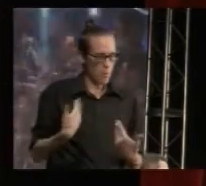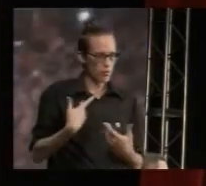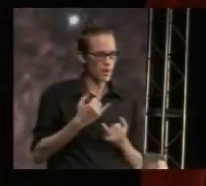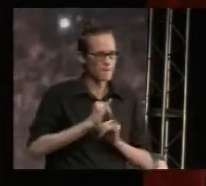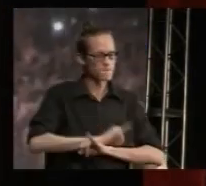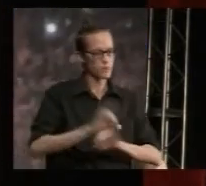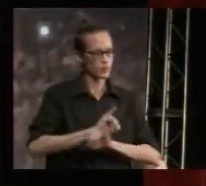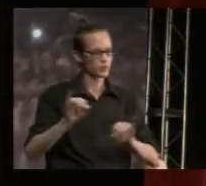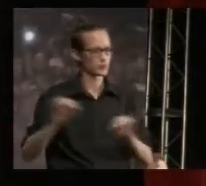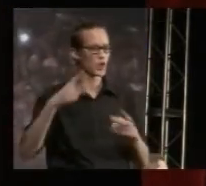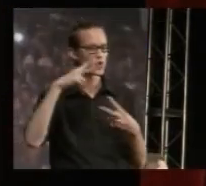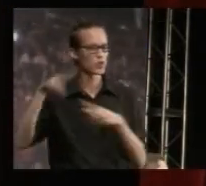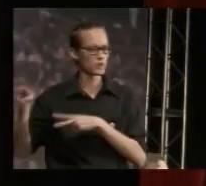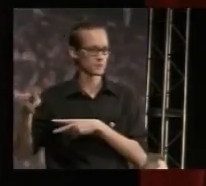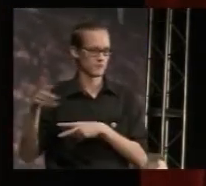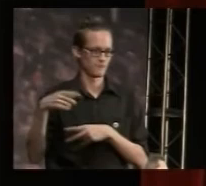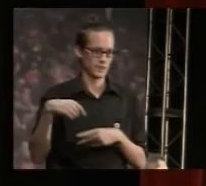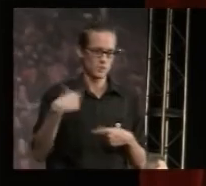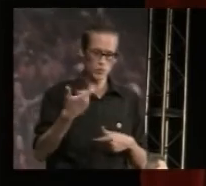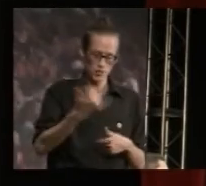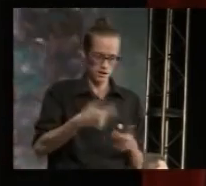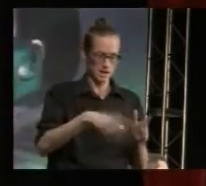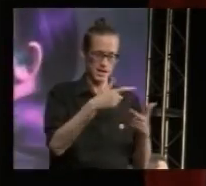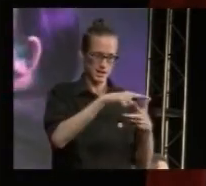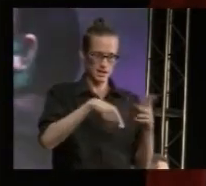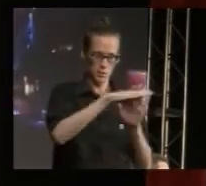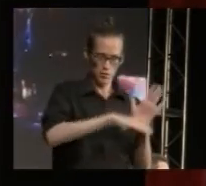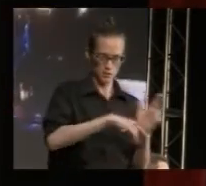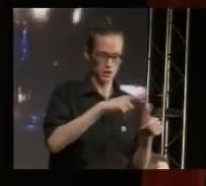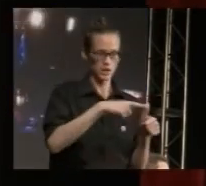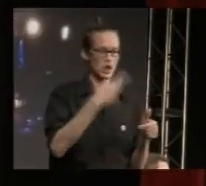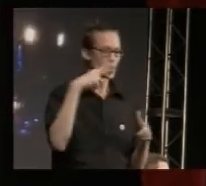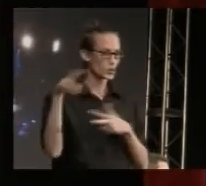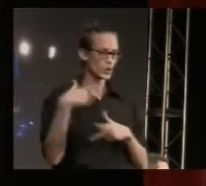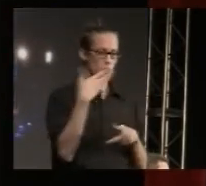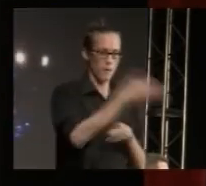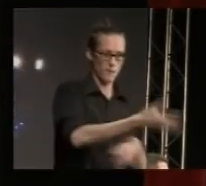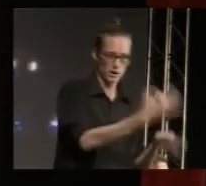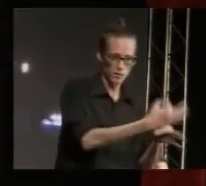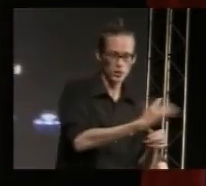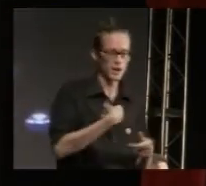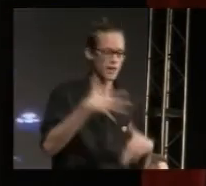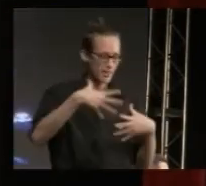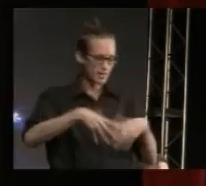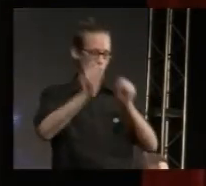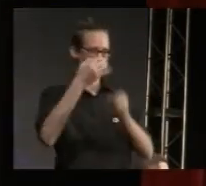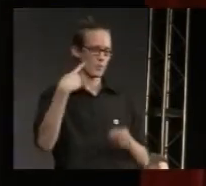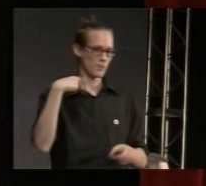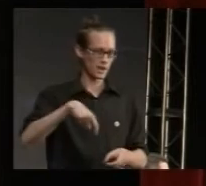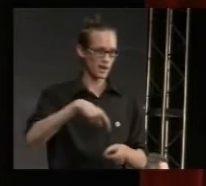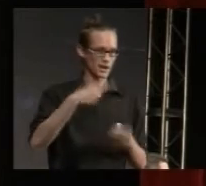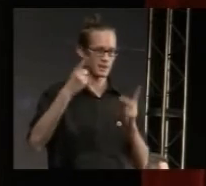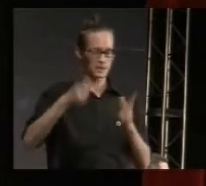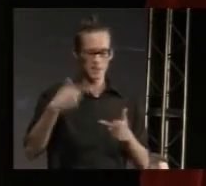en Paraná estamos trabajando en 3 programas, el Turismo va a la Escuela, Descubrir Paraná y Valorar lo Nuestro.